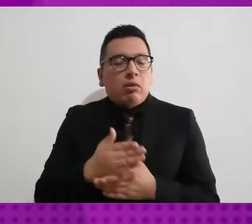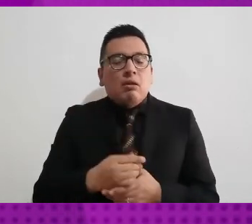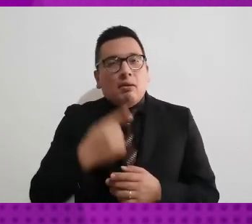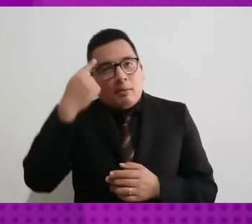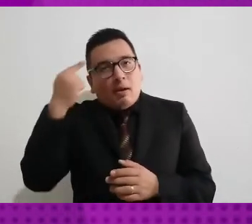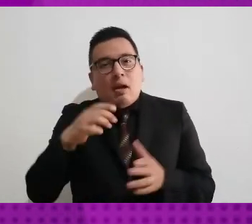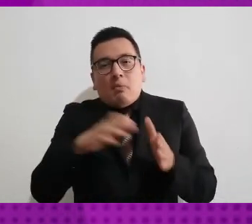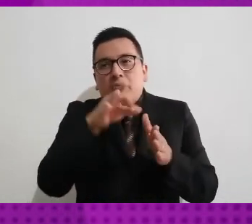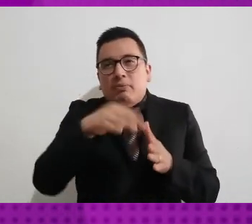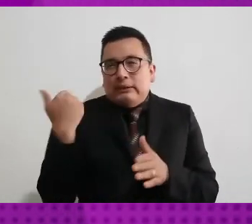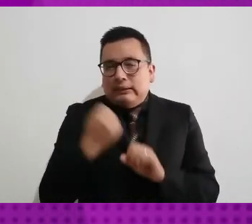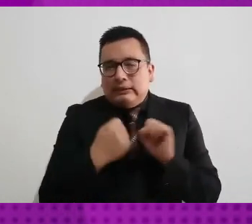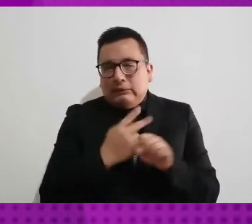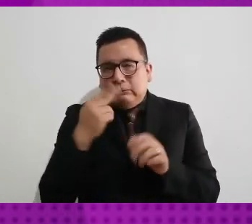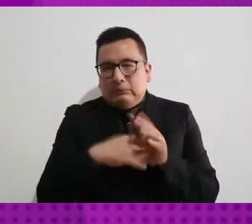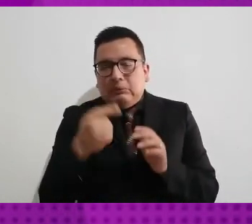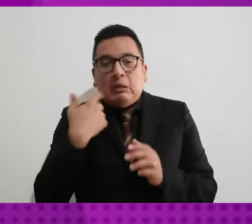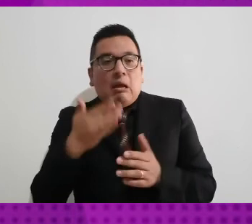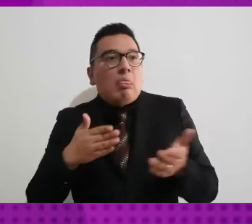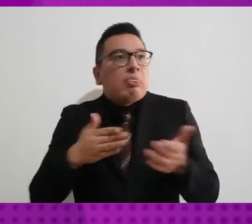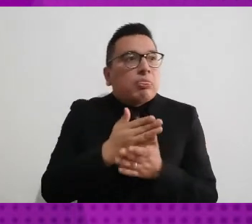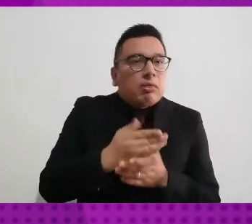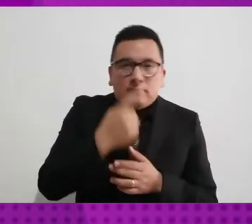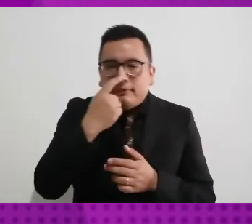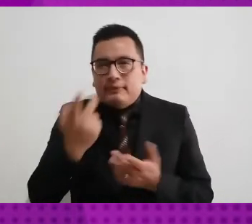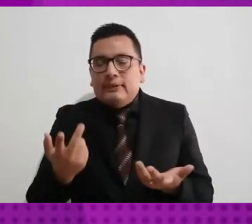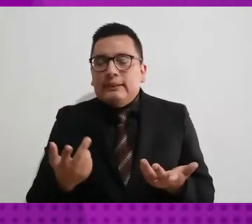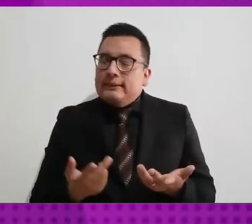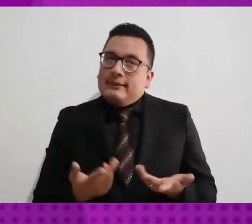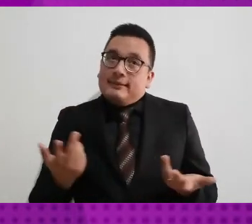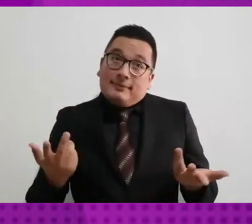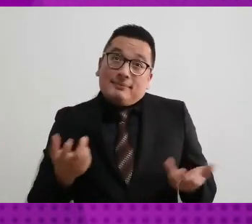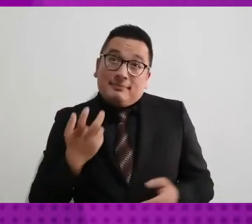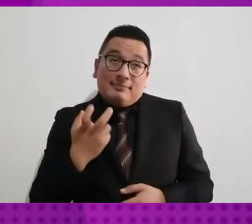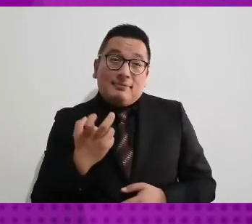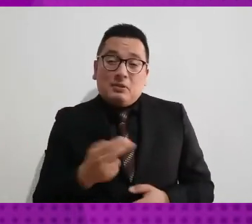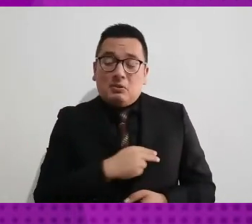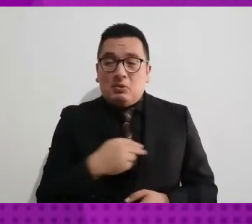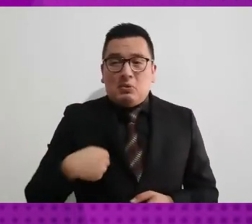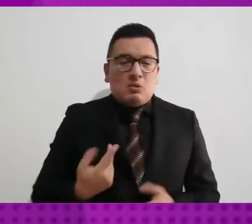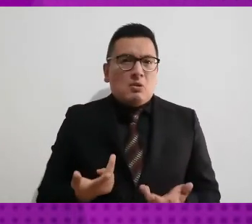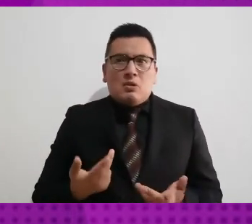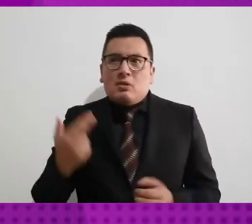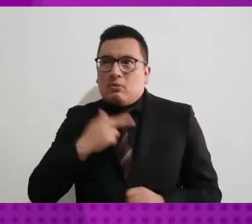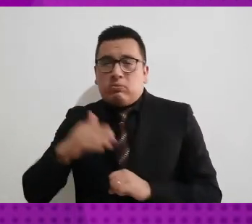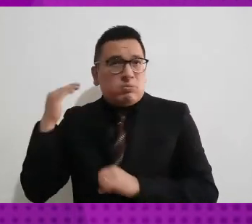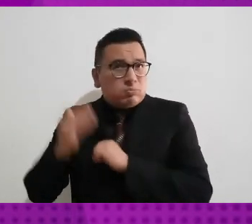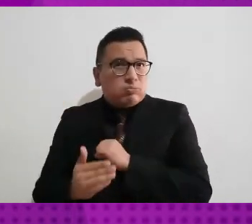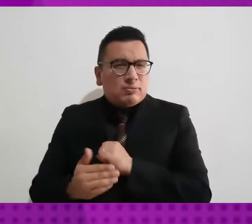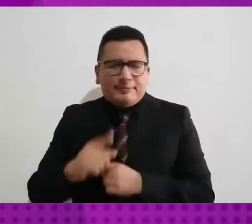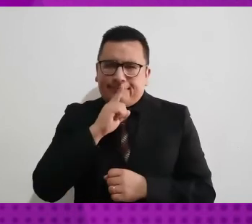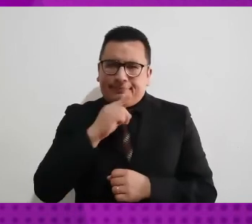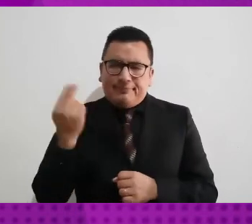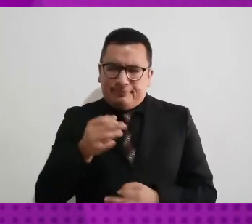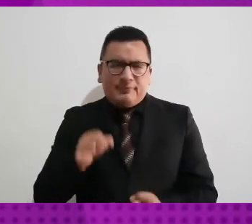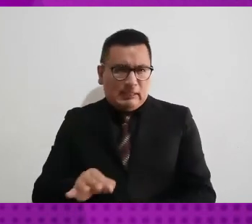muchos lugares de este país, y no podemos tapar el sol con un dedo, hay que hacerle frente,